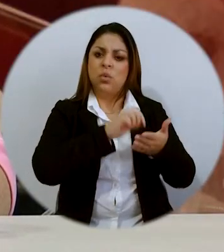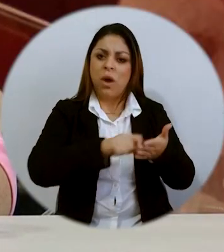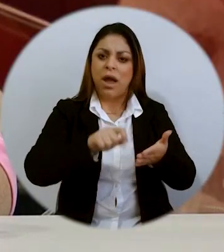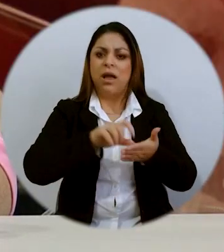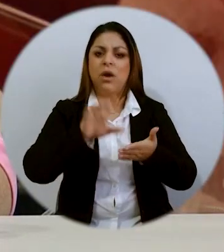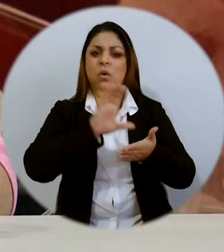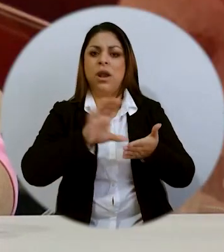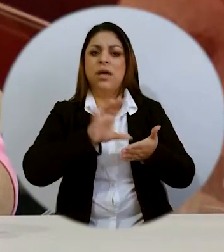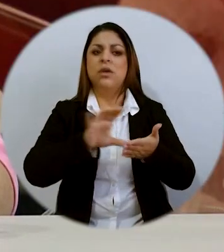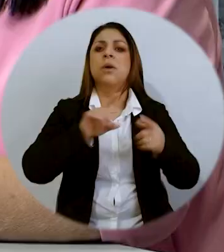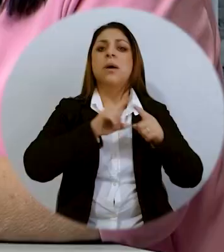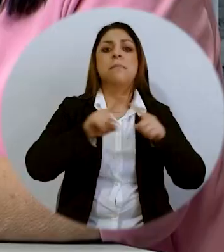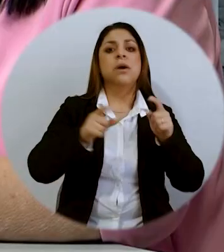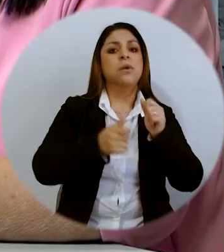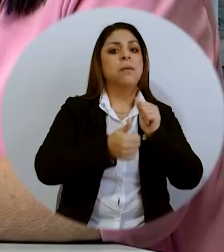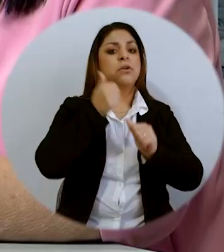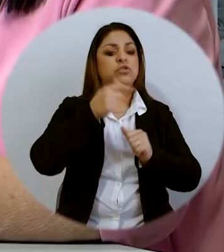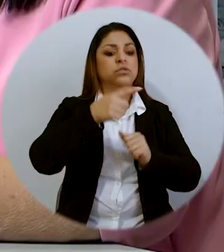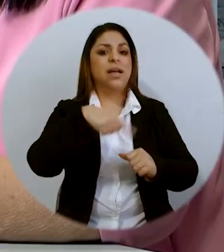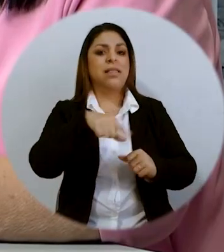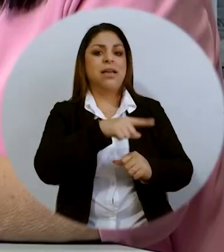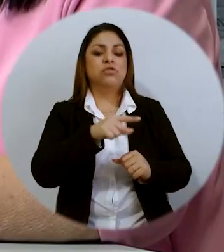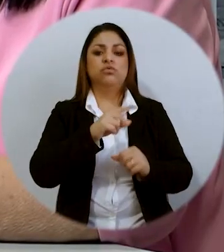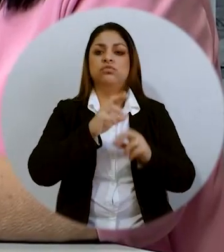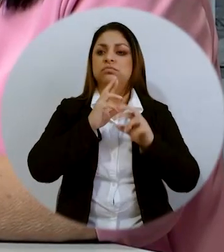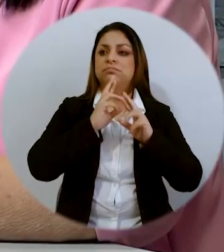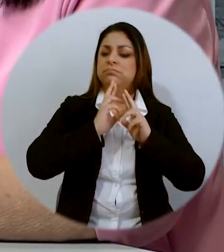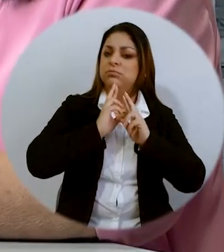que la mayoría de las personas responden